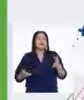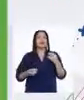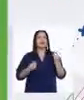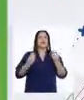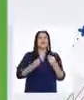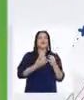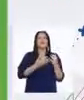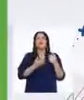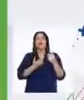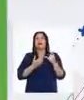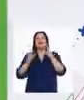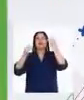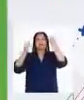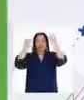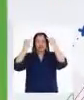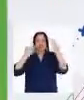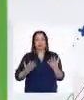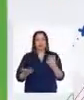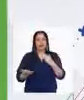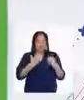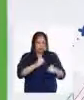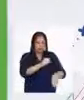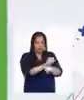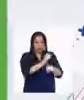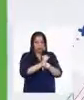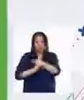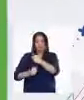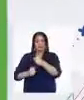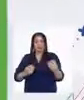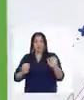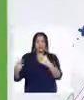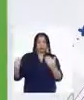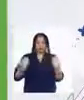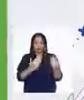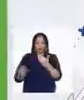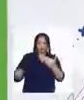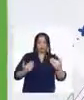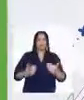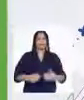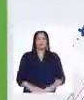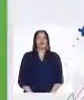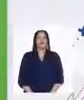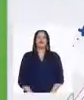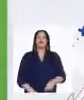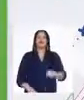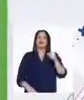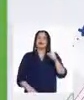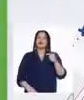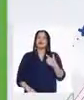obviamente algo paralelo con el fútbol, y eso